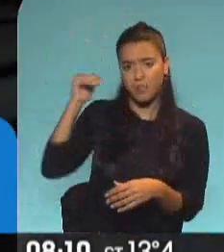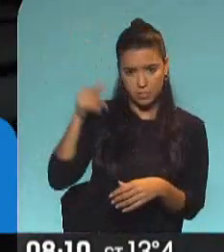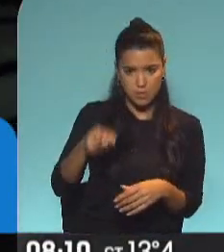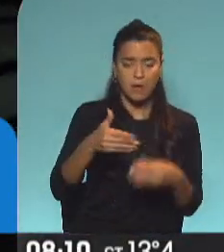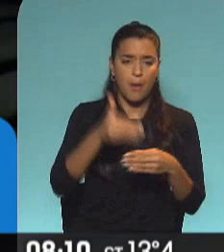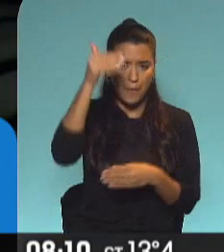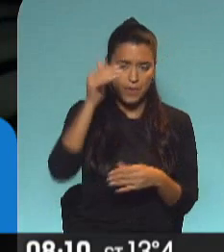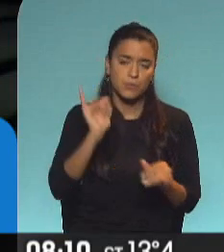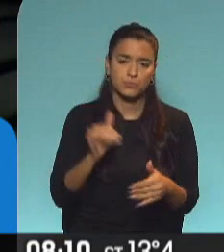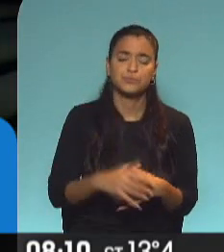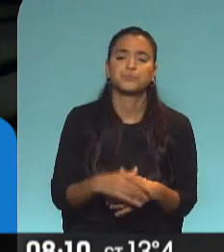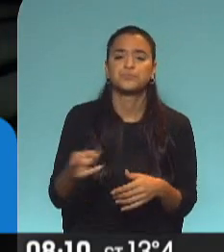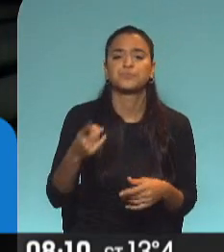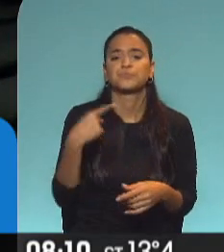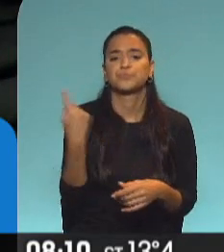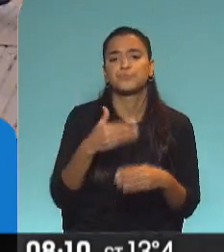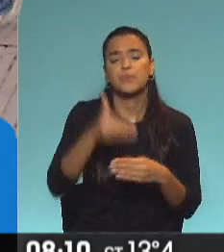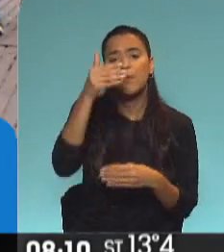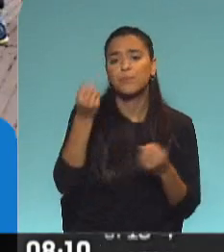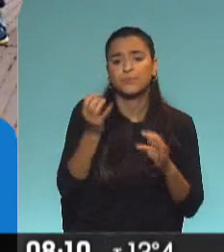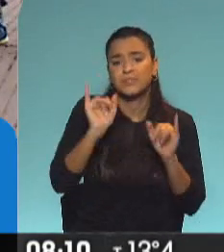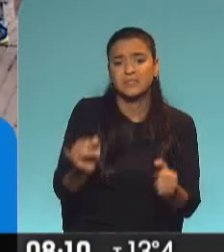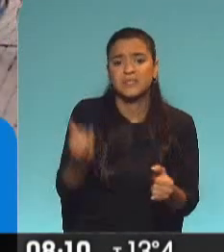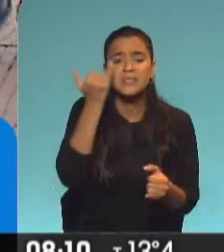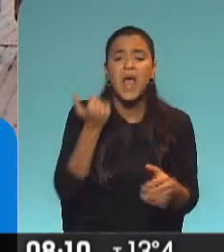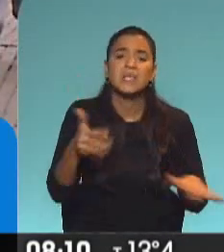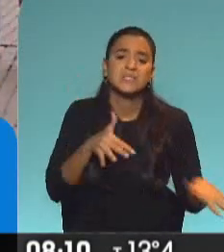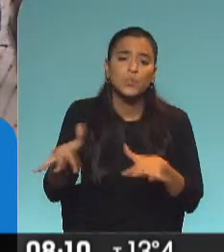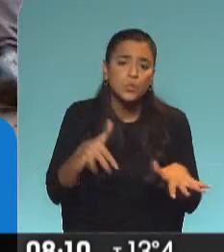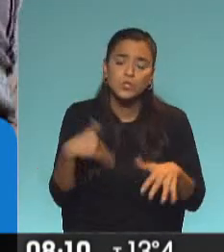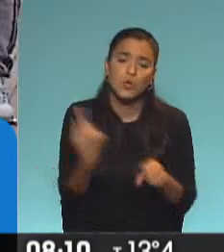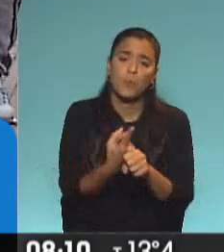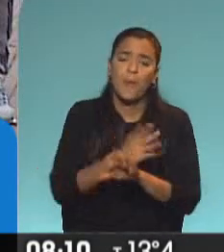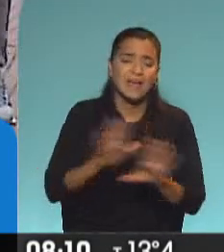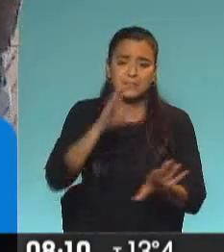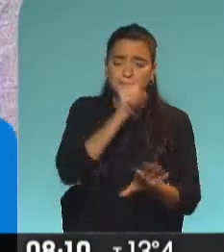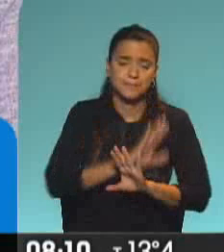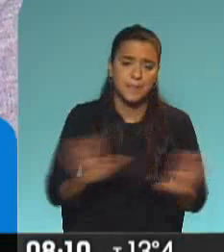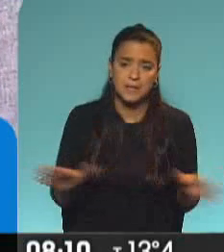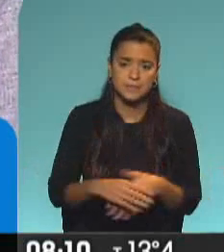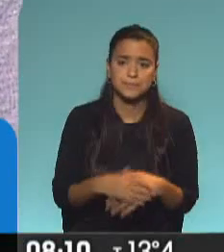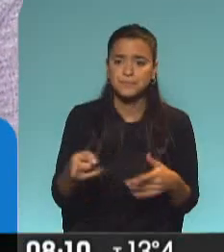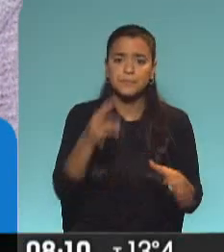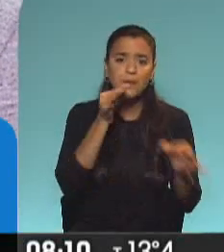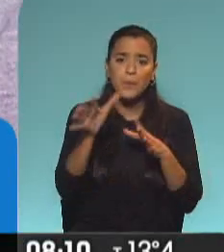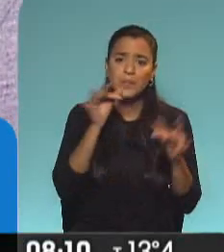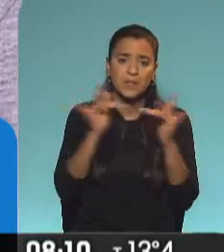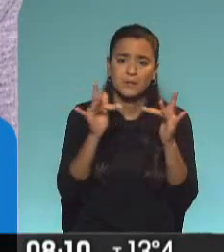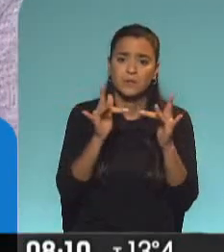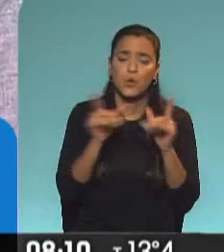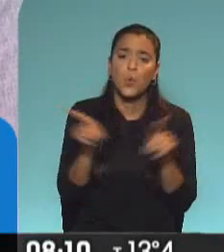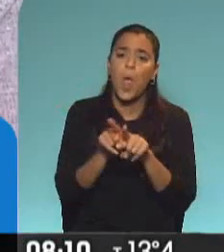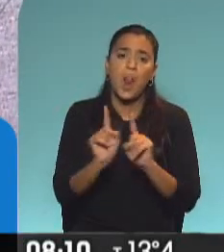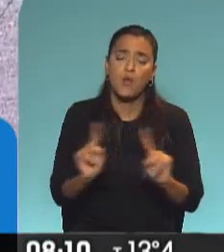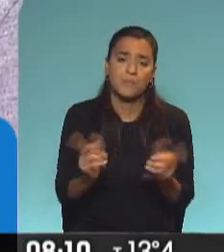menos, martes, miércoles que estuvimos abriendo. Y porque sí, ya la situación ya no da. Nada, las ventas por internet no es lo